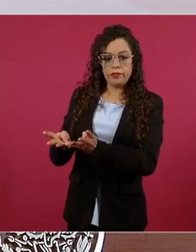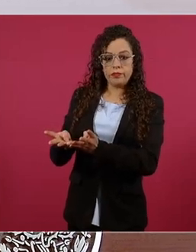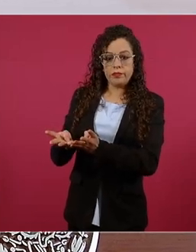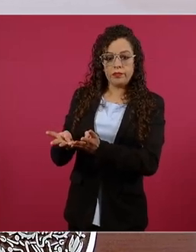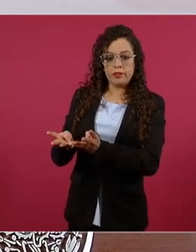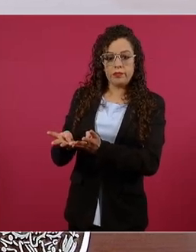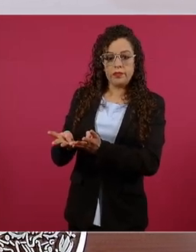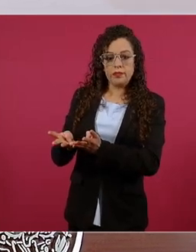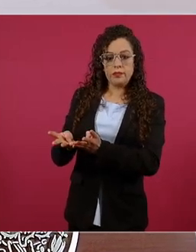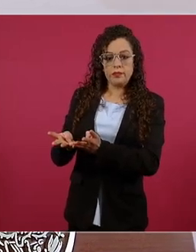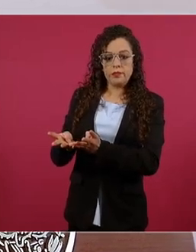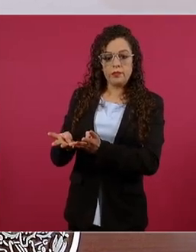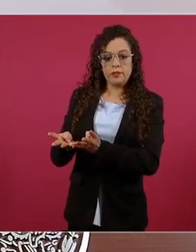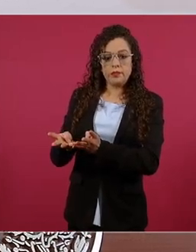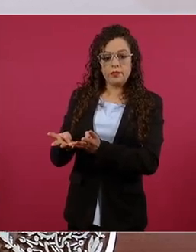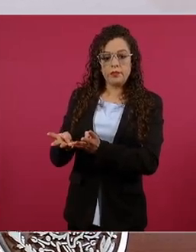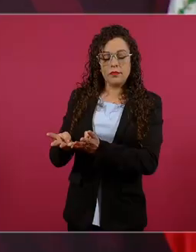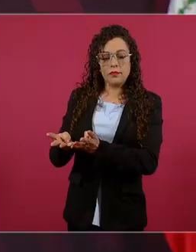a que se